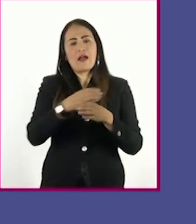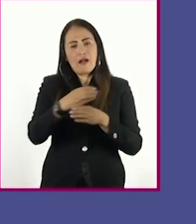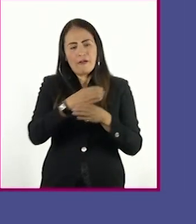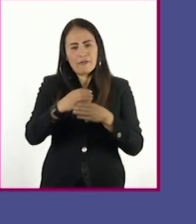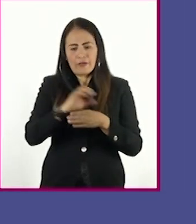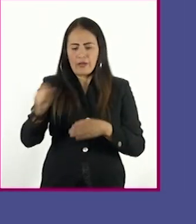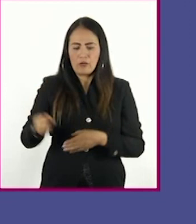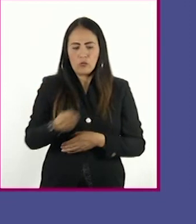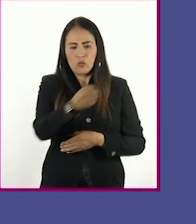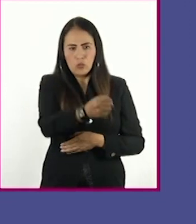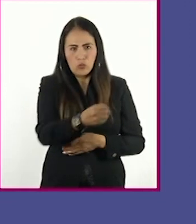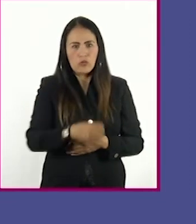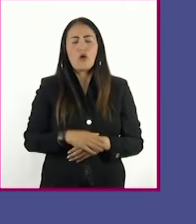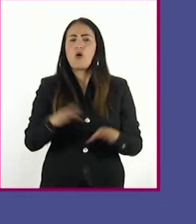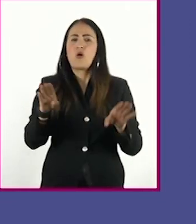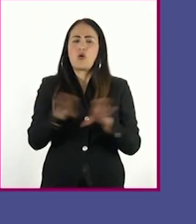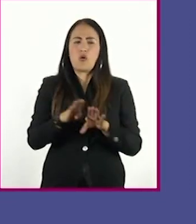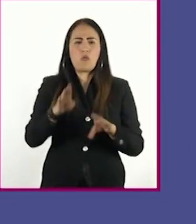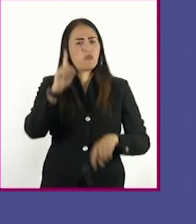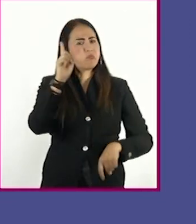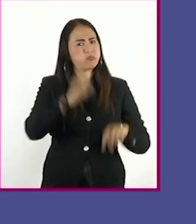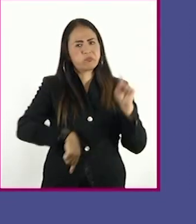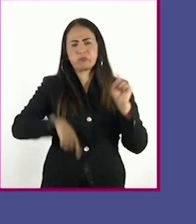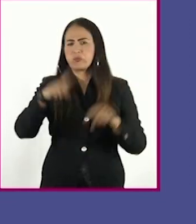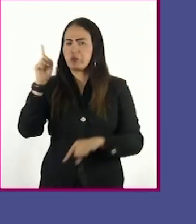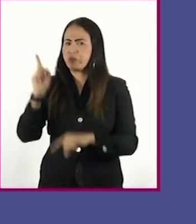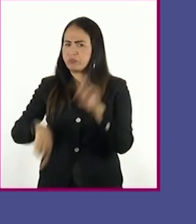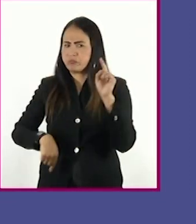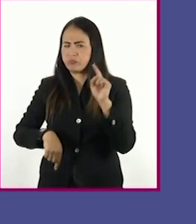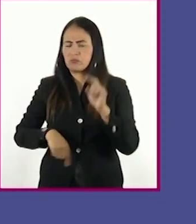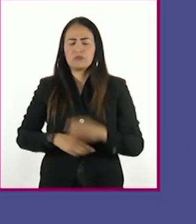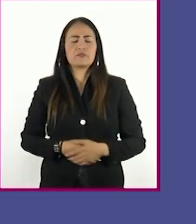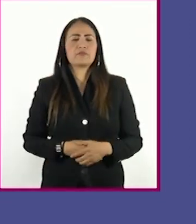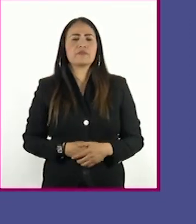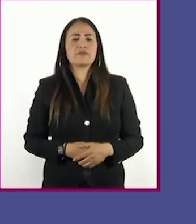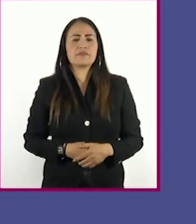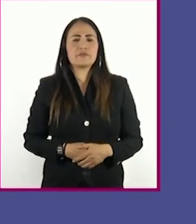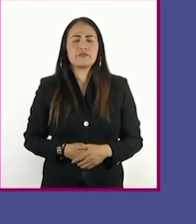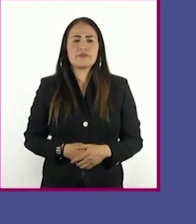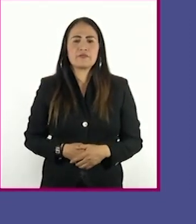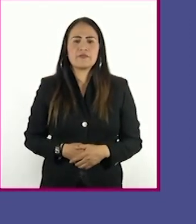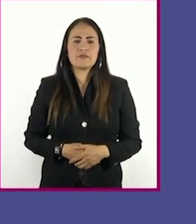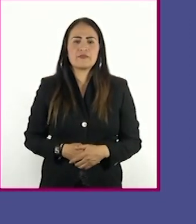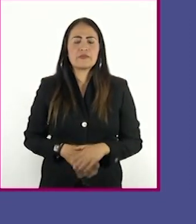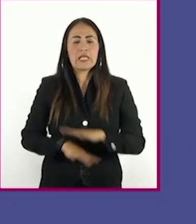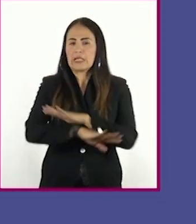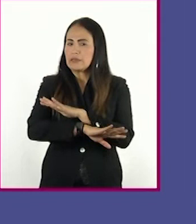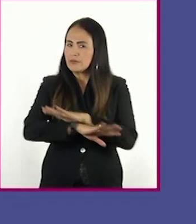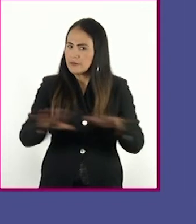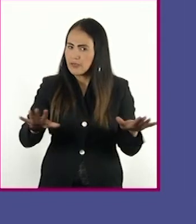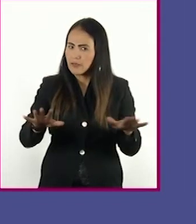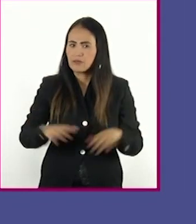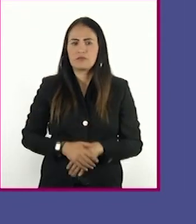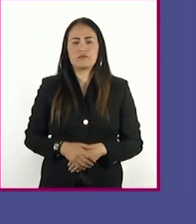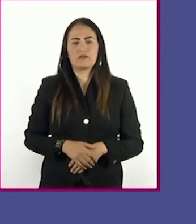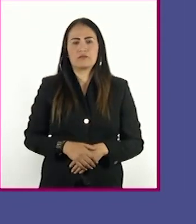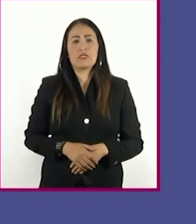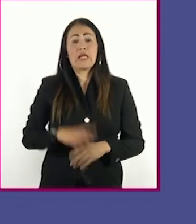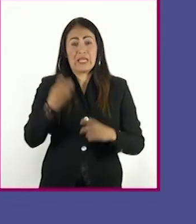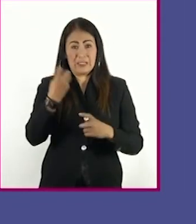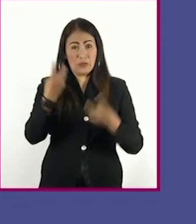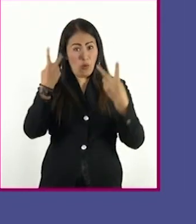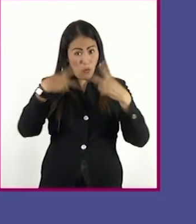llevar serán abolidos en la medida de lo posible. ¿Basta con eso para cantar